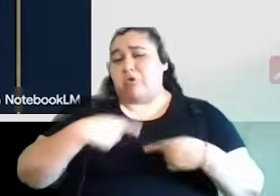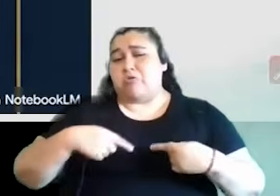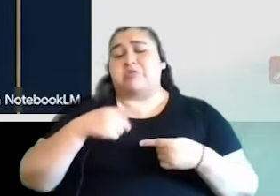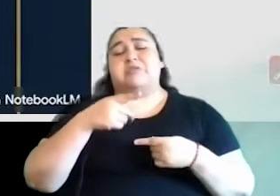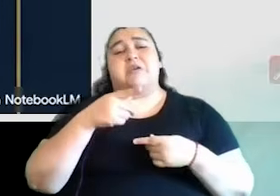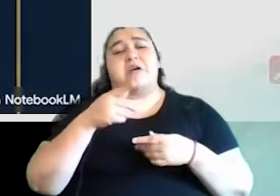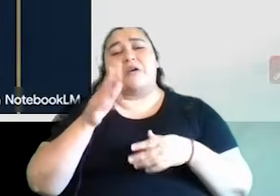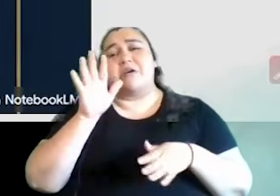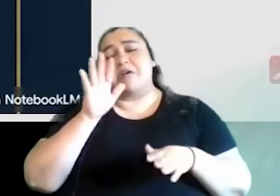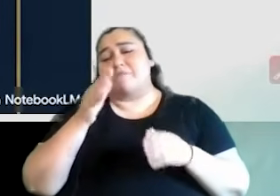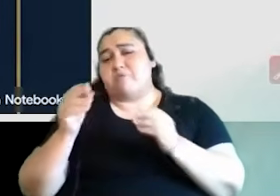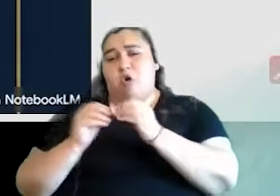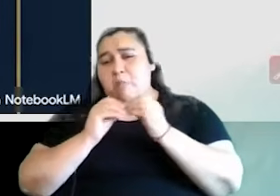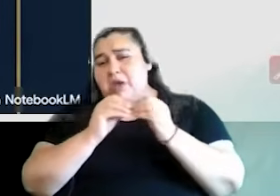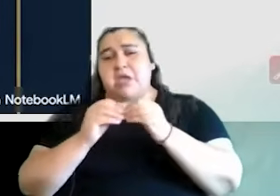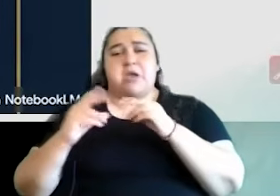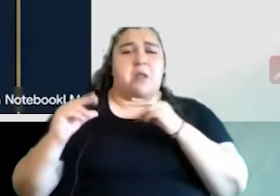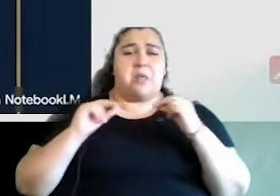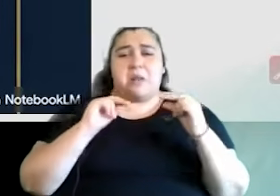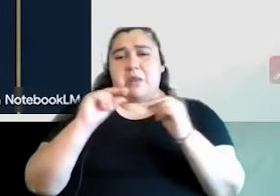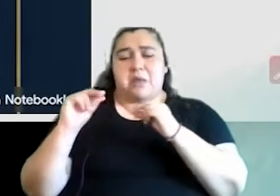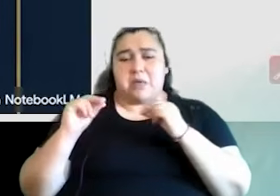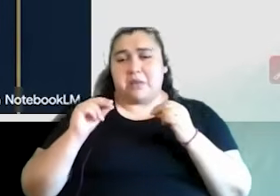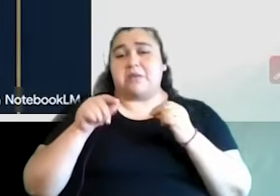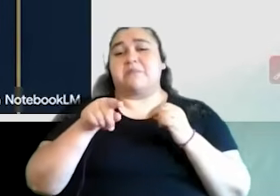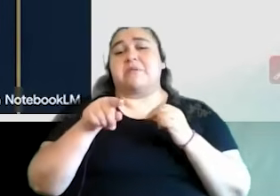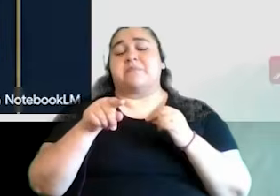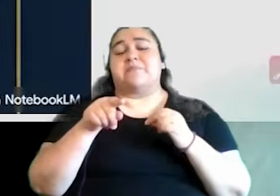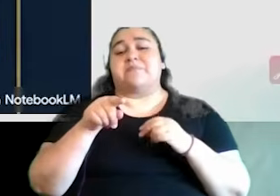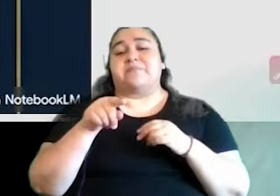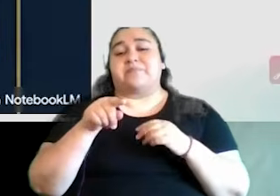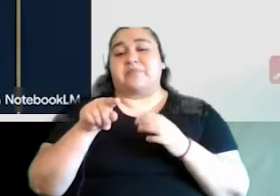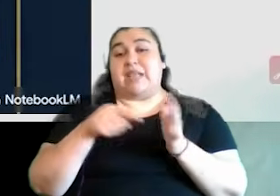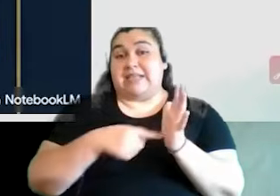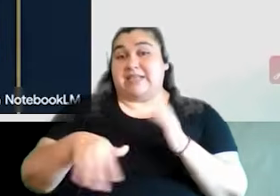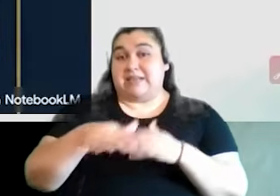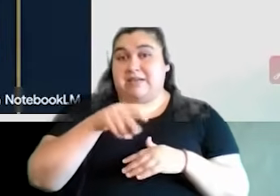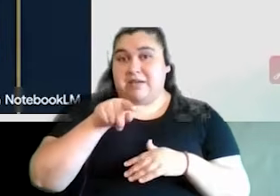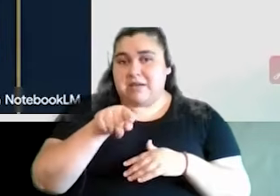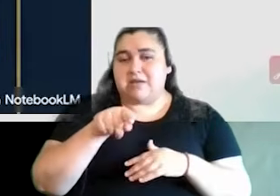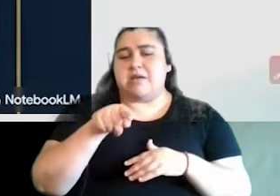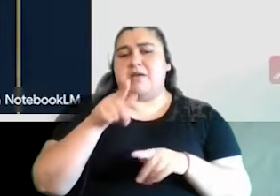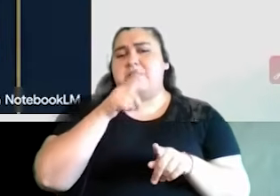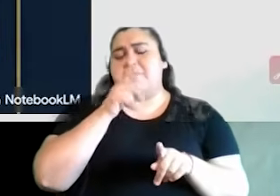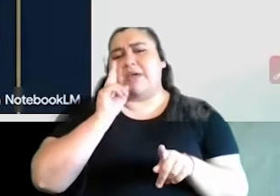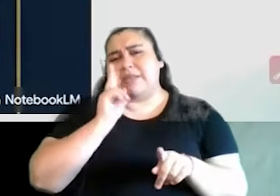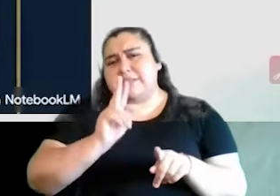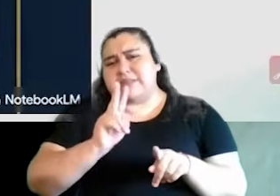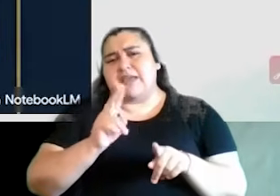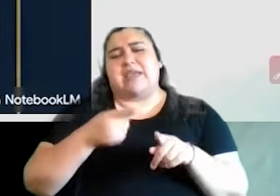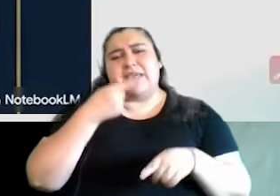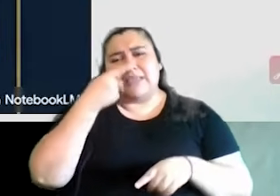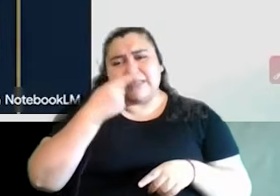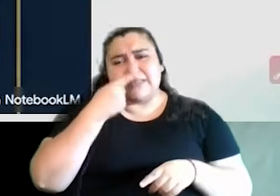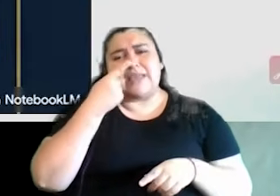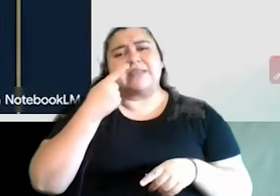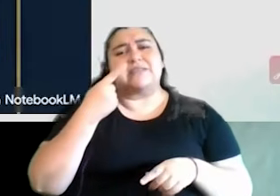compañeros también de la ciudad, yo les decía que me parece interesante que todos los que vamos